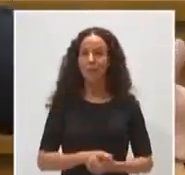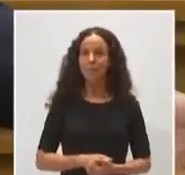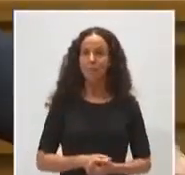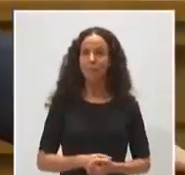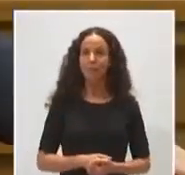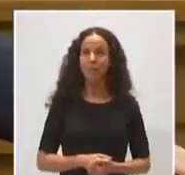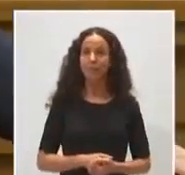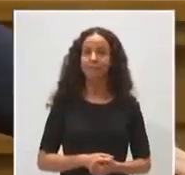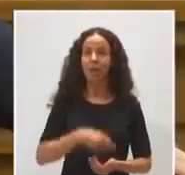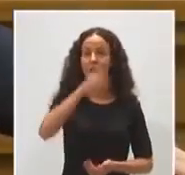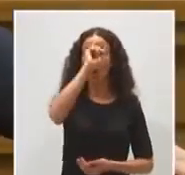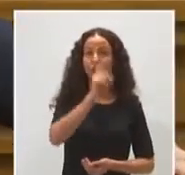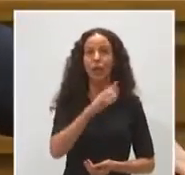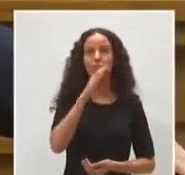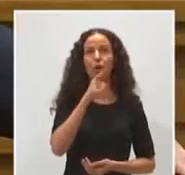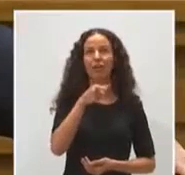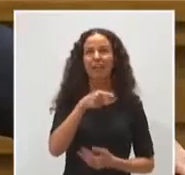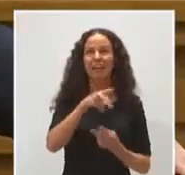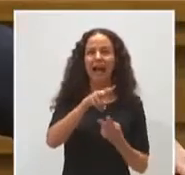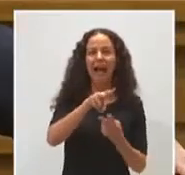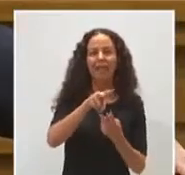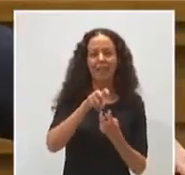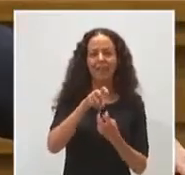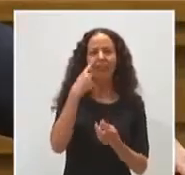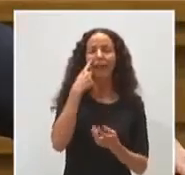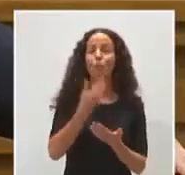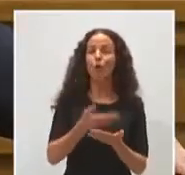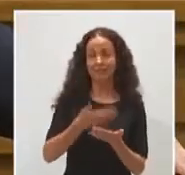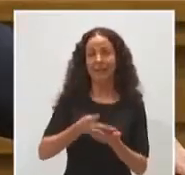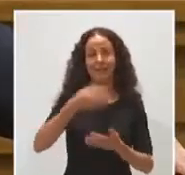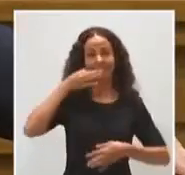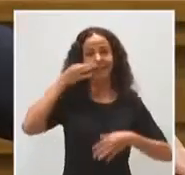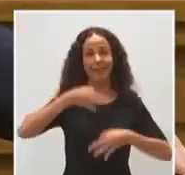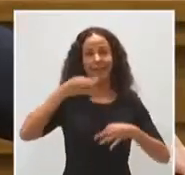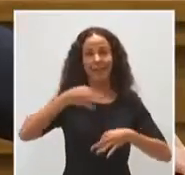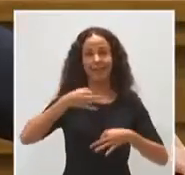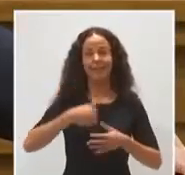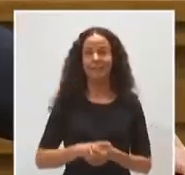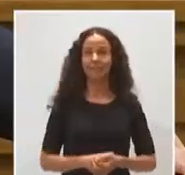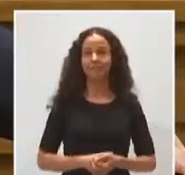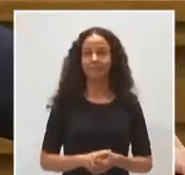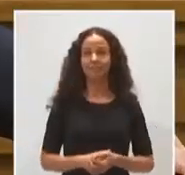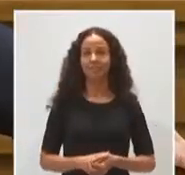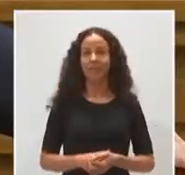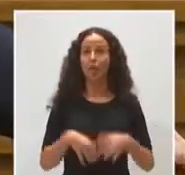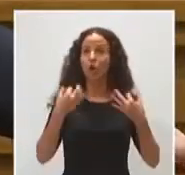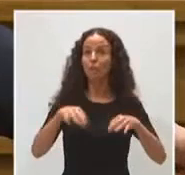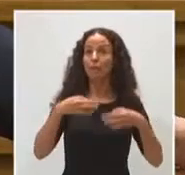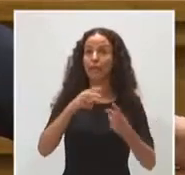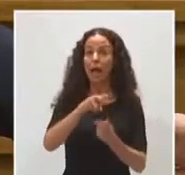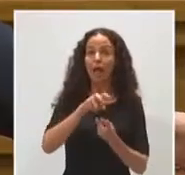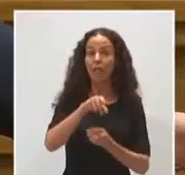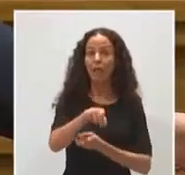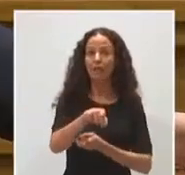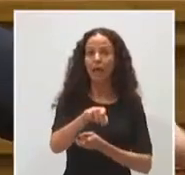la hacienda refleja la realidad y permite fabricar realidades normalmente naciones donde más